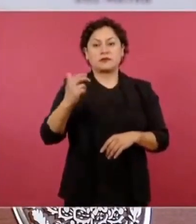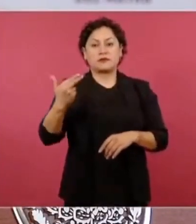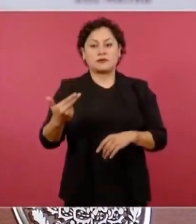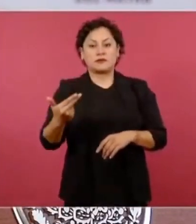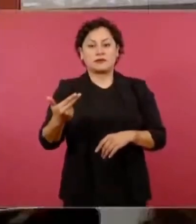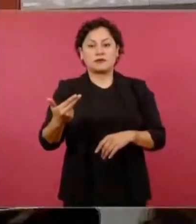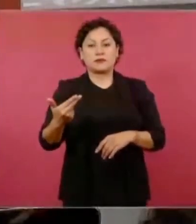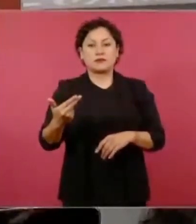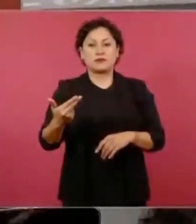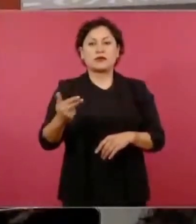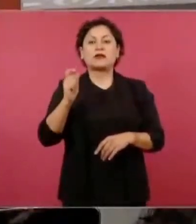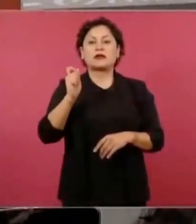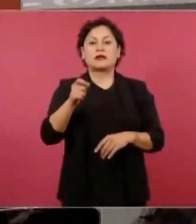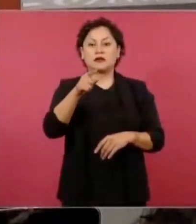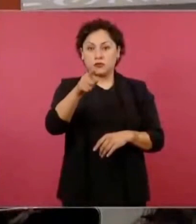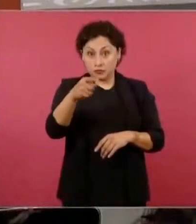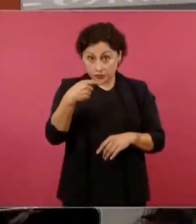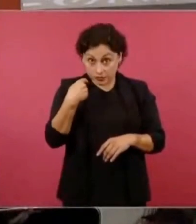sorprendidos.